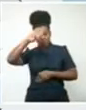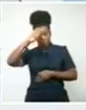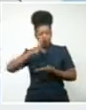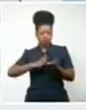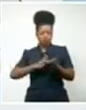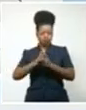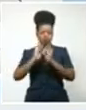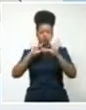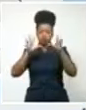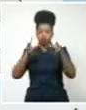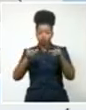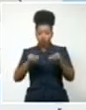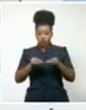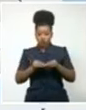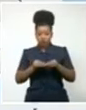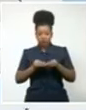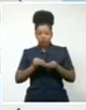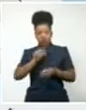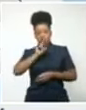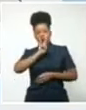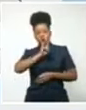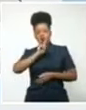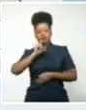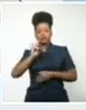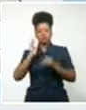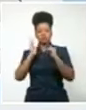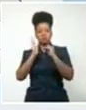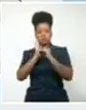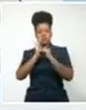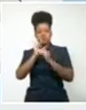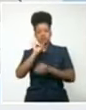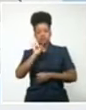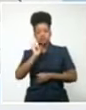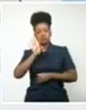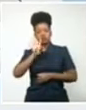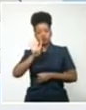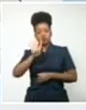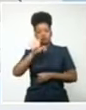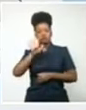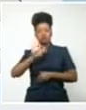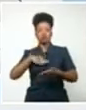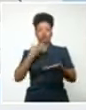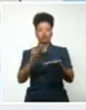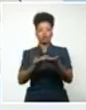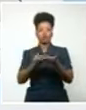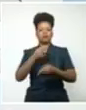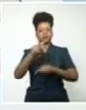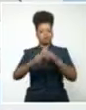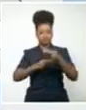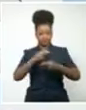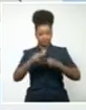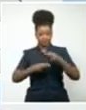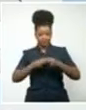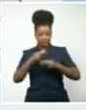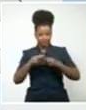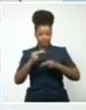99.745 muestras analizadas, y